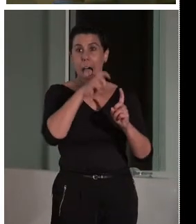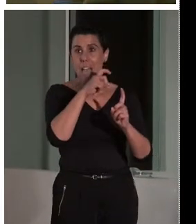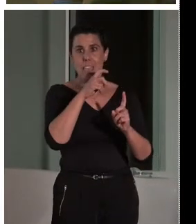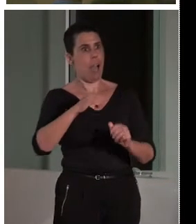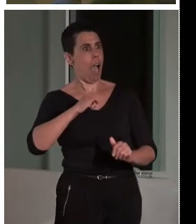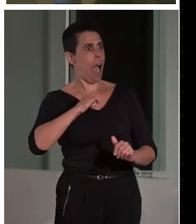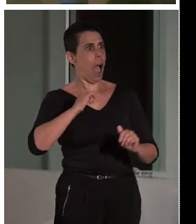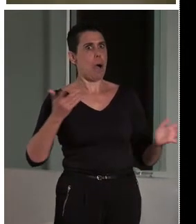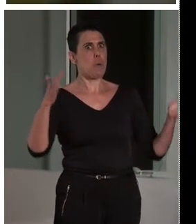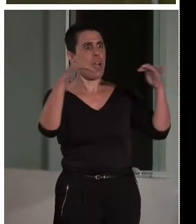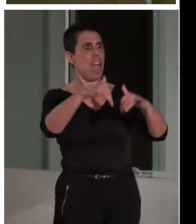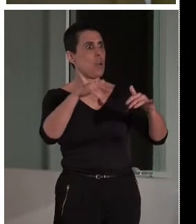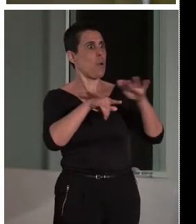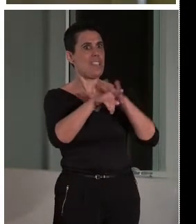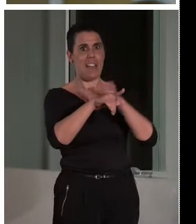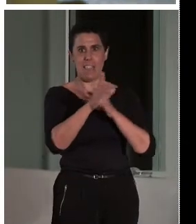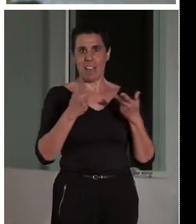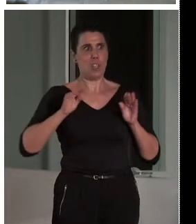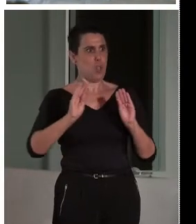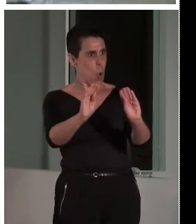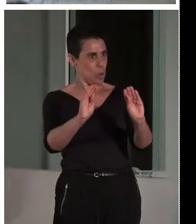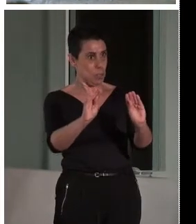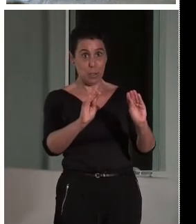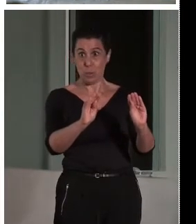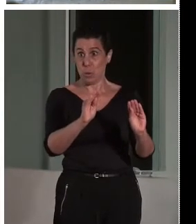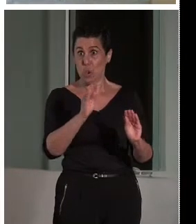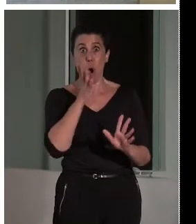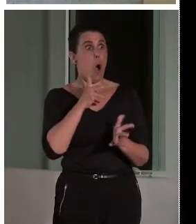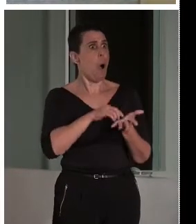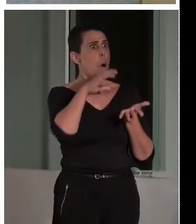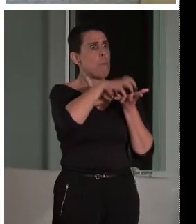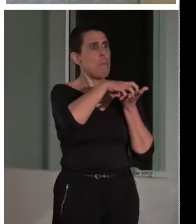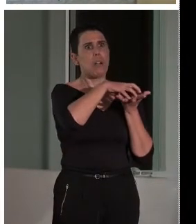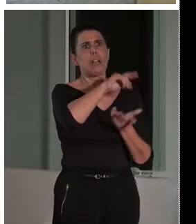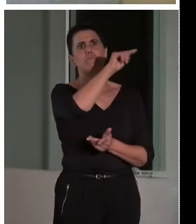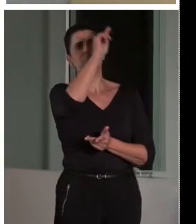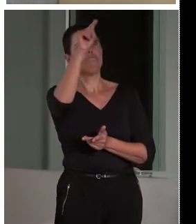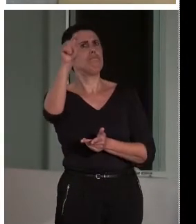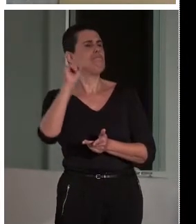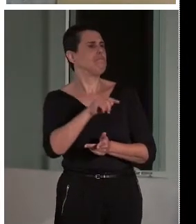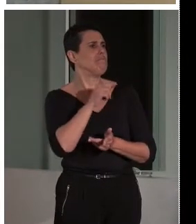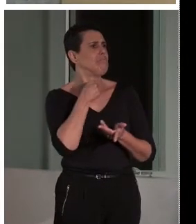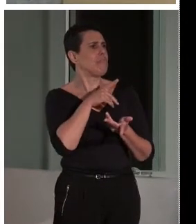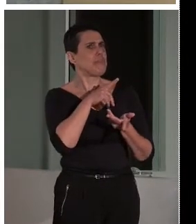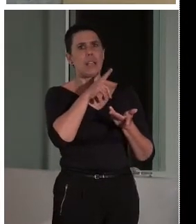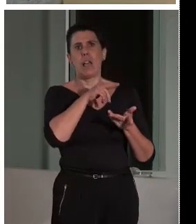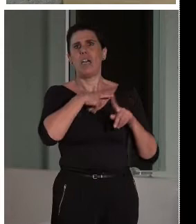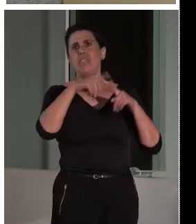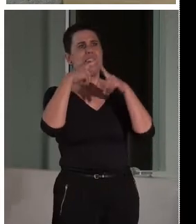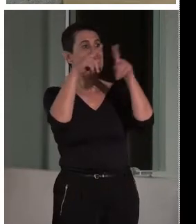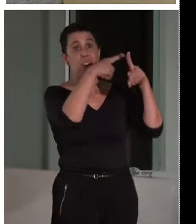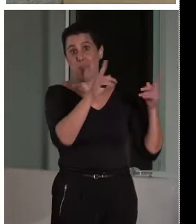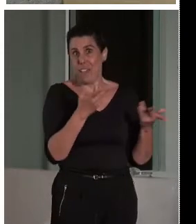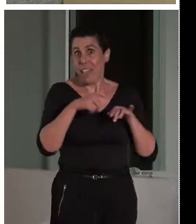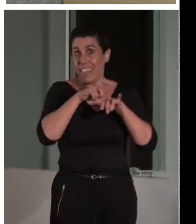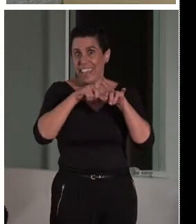y de tener un encuentro propio ya que sois un montón de sitios con características muy diferentes en algunos casos